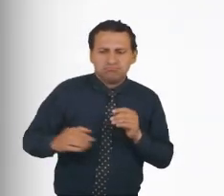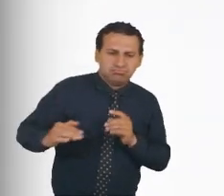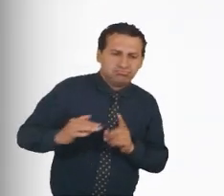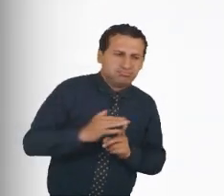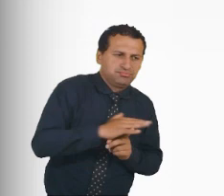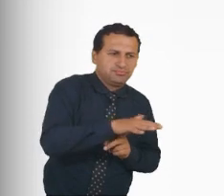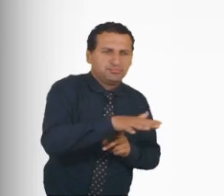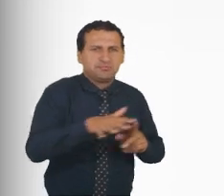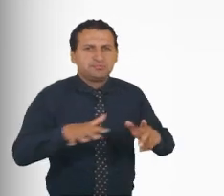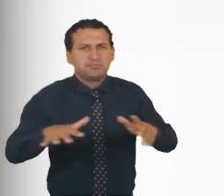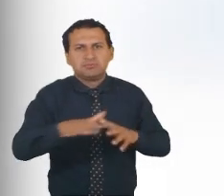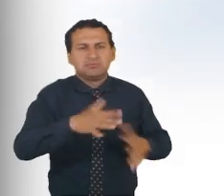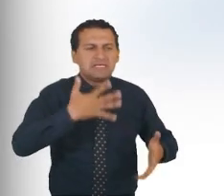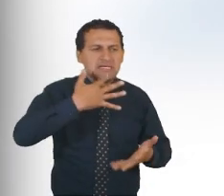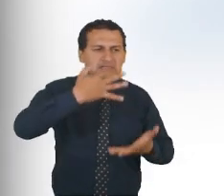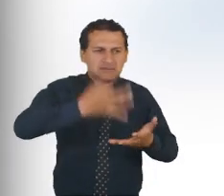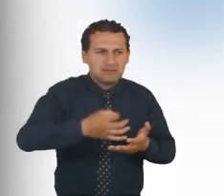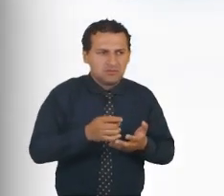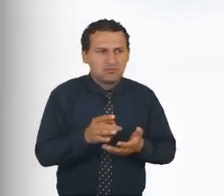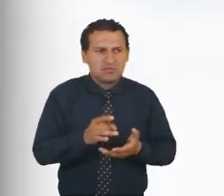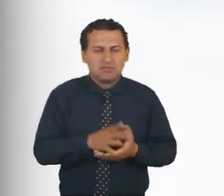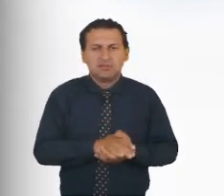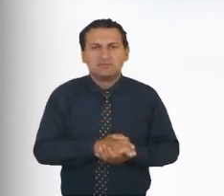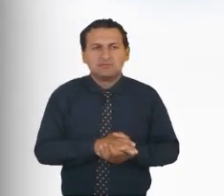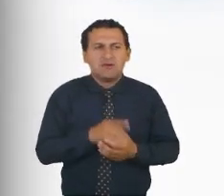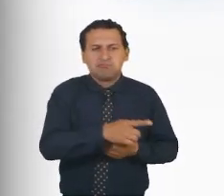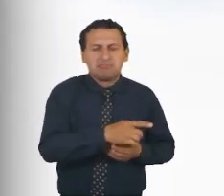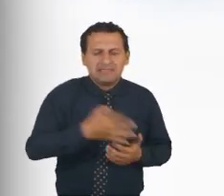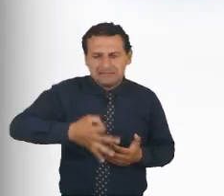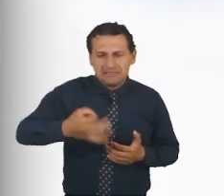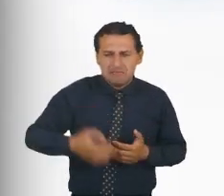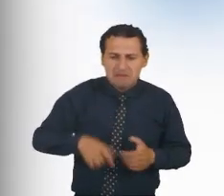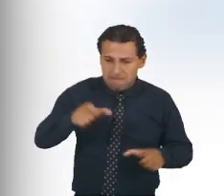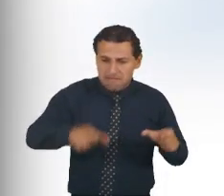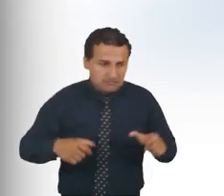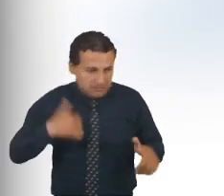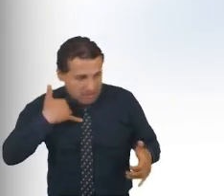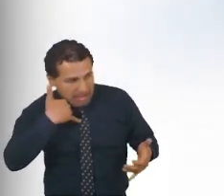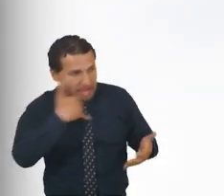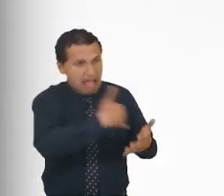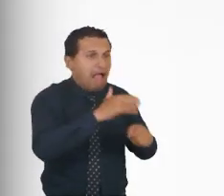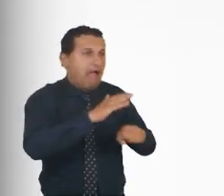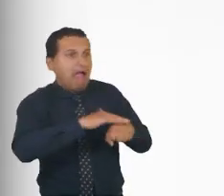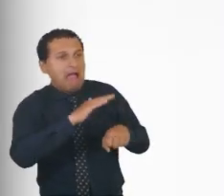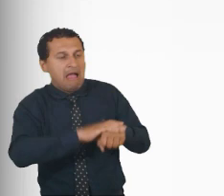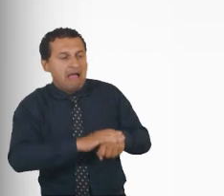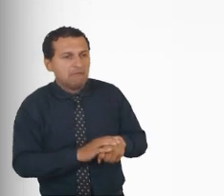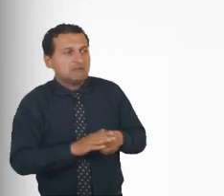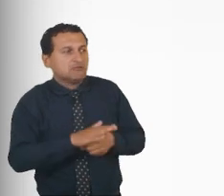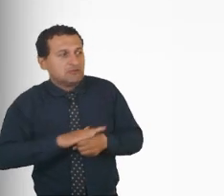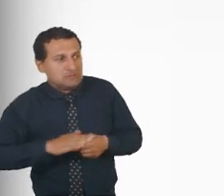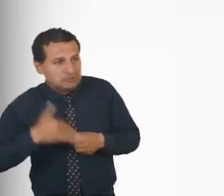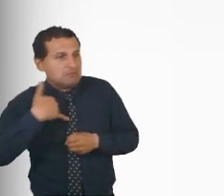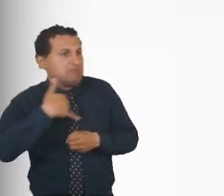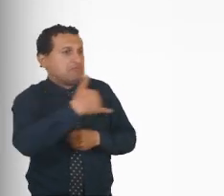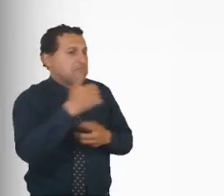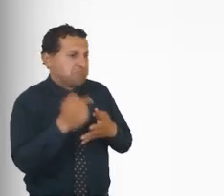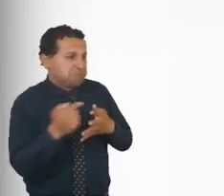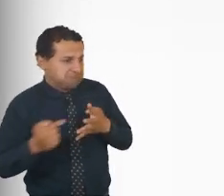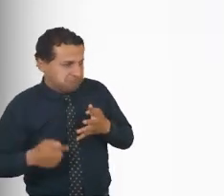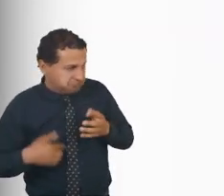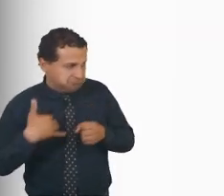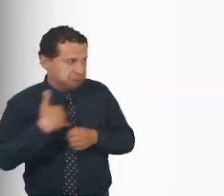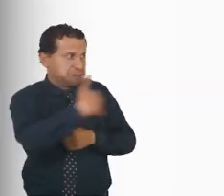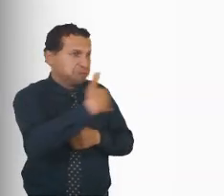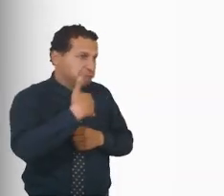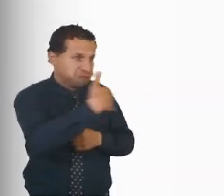Chía App 4.1, aplicación oficial de la Alcaldía de Chía, donde se puede interactuar y contribuir en gran medida a la